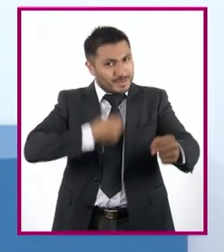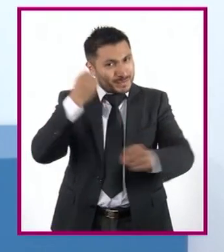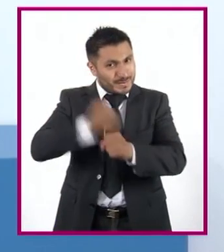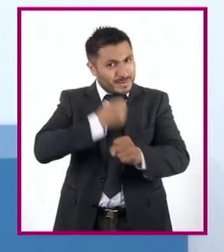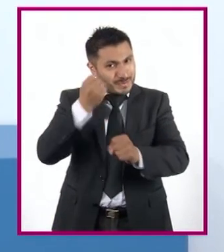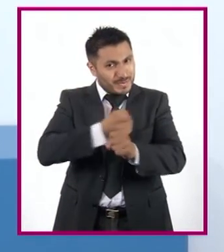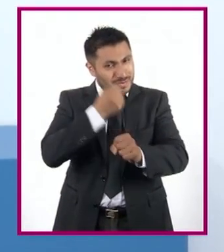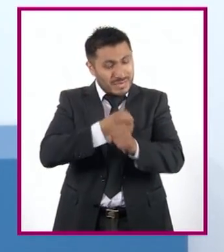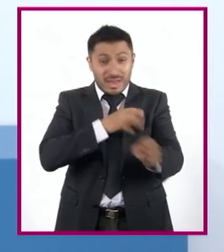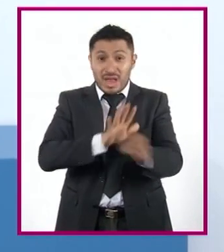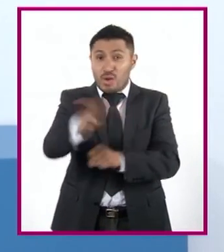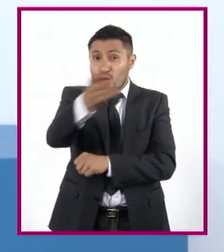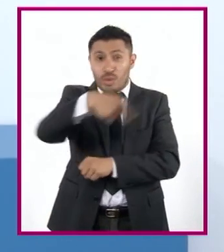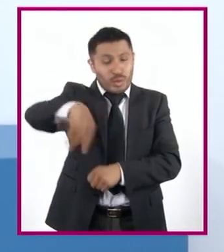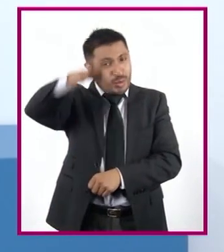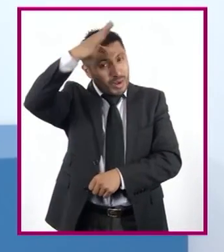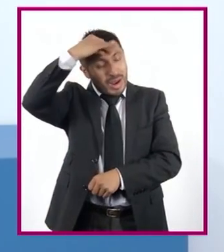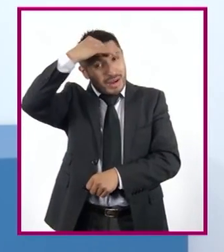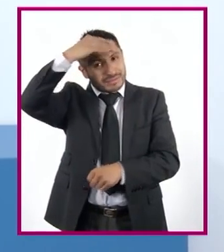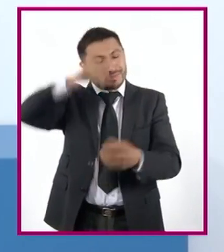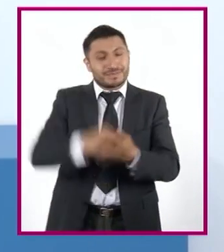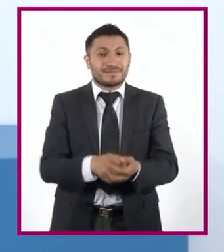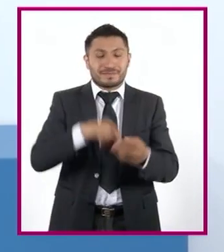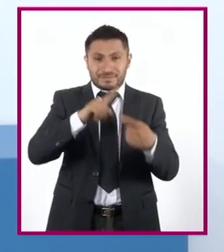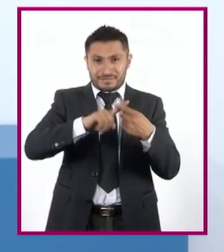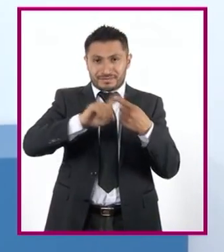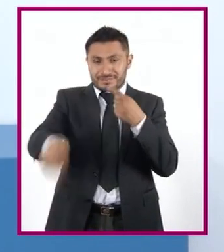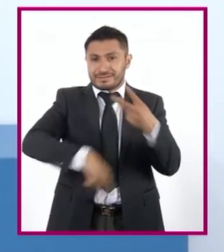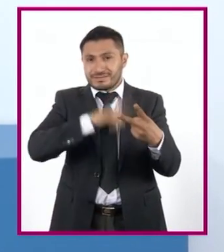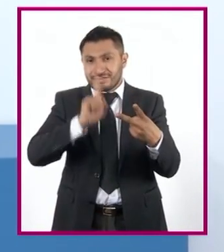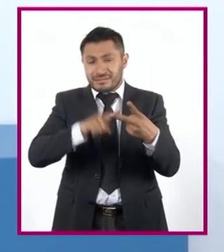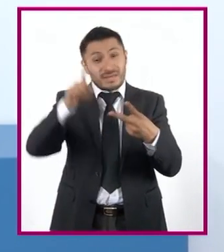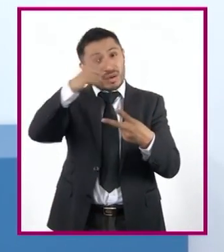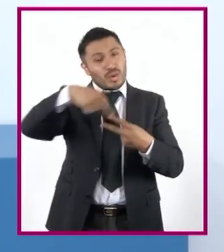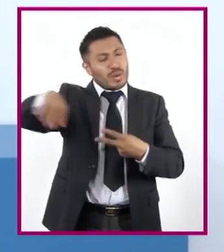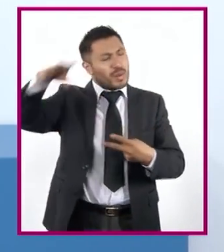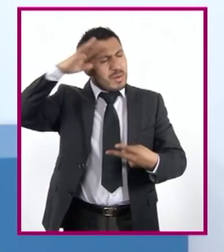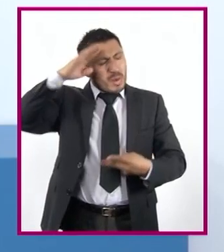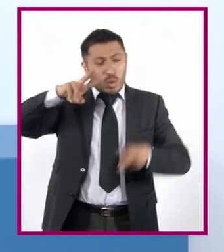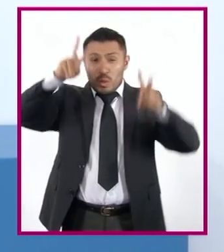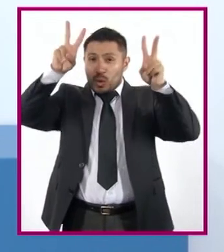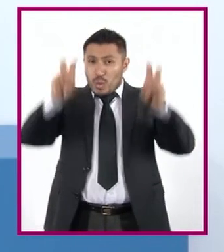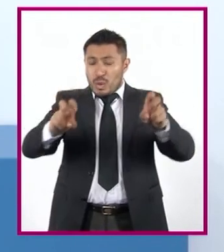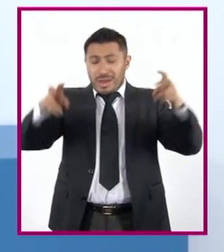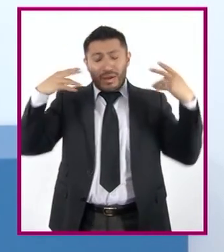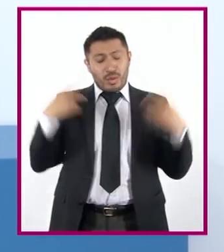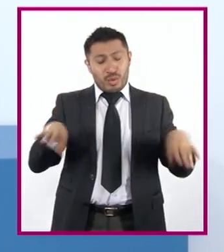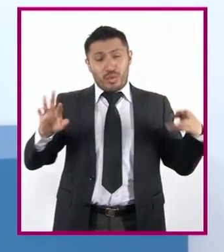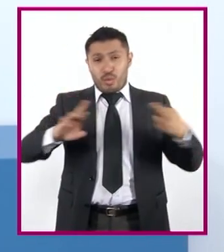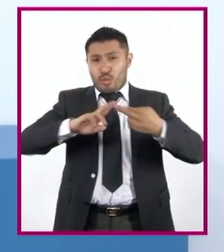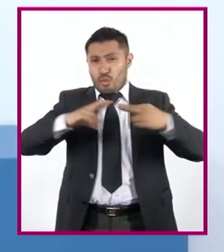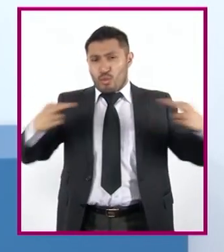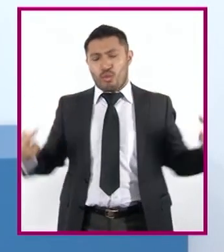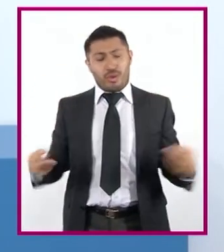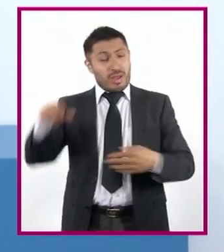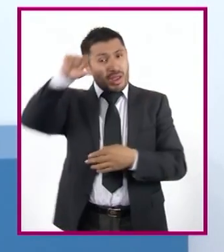aprendieron. El segundo reto es que piensen en un tema que está muy relacionado con el que acabamos de ver.